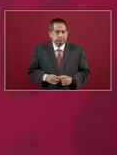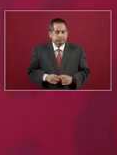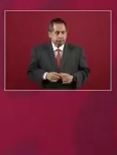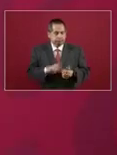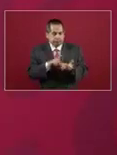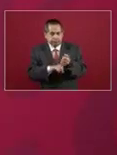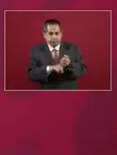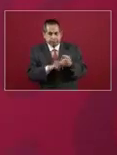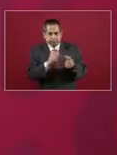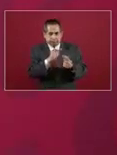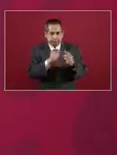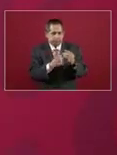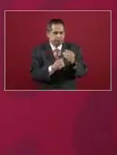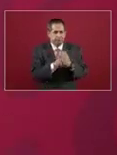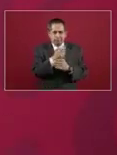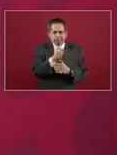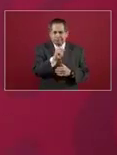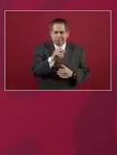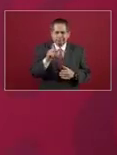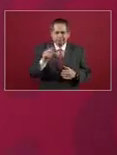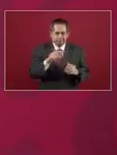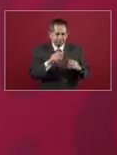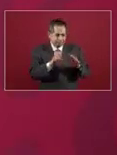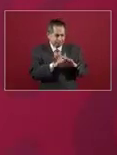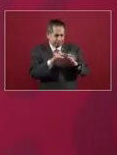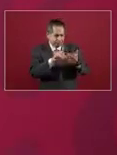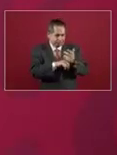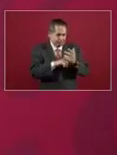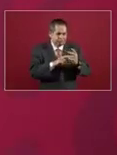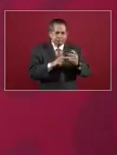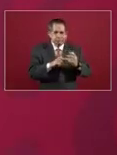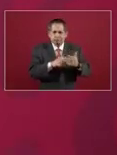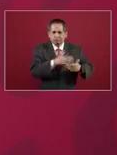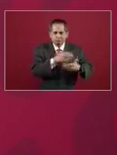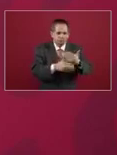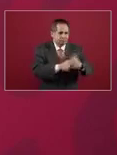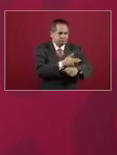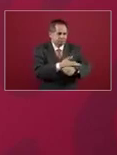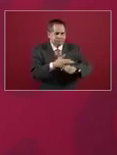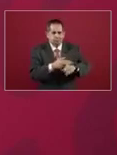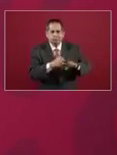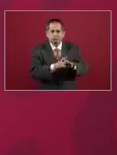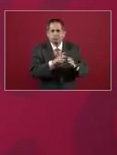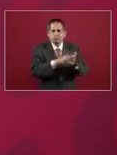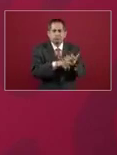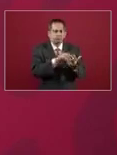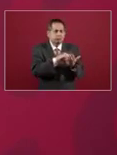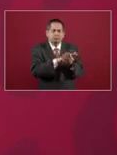aplicaciones nuevas, todos estos nuevos procedimientos.